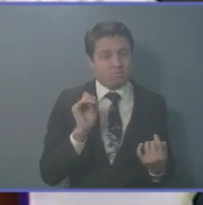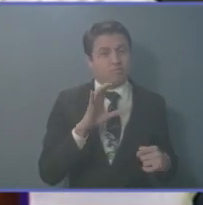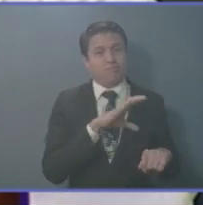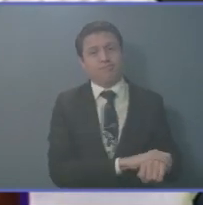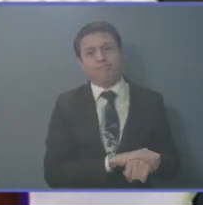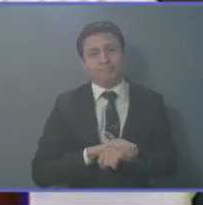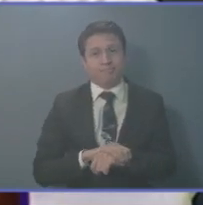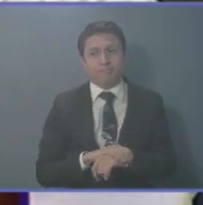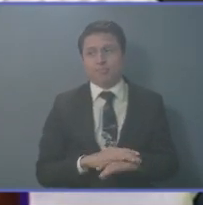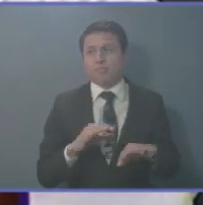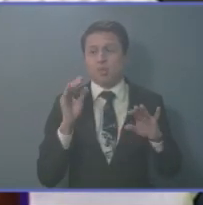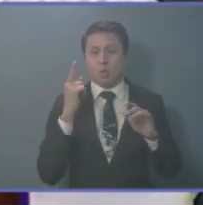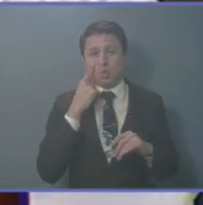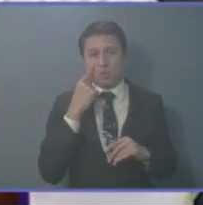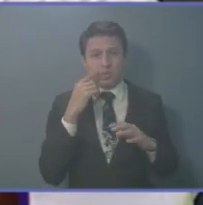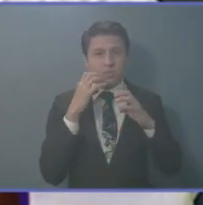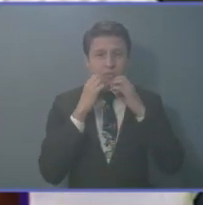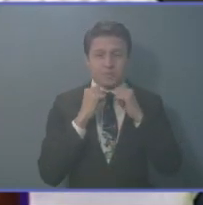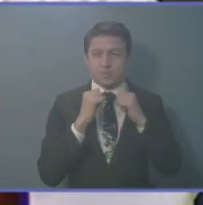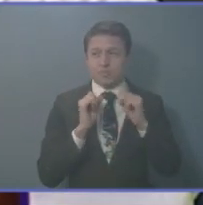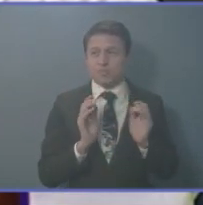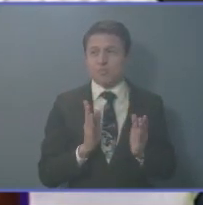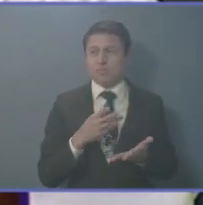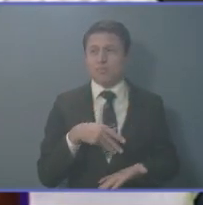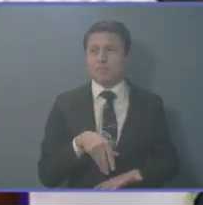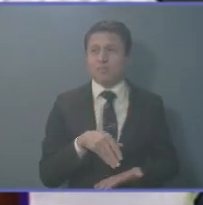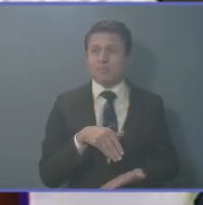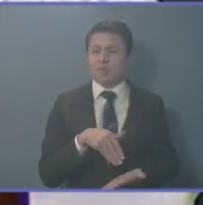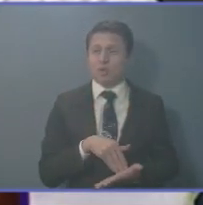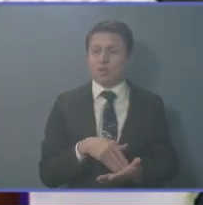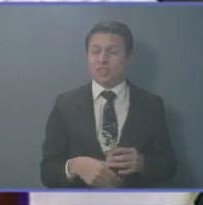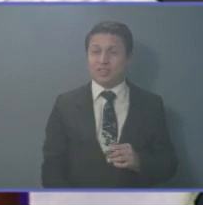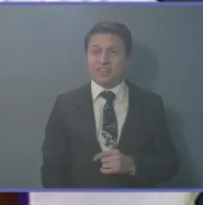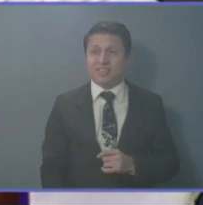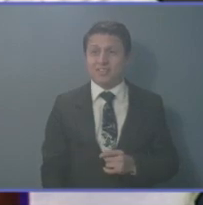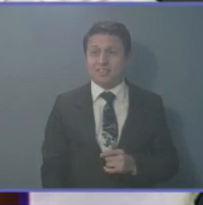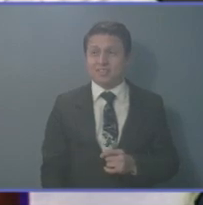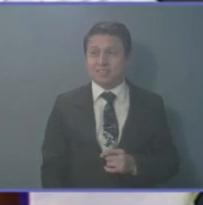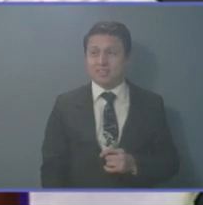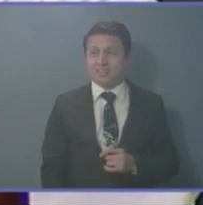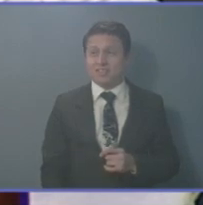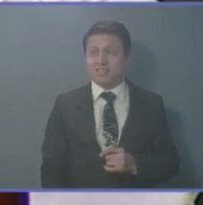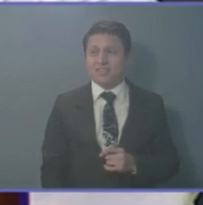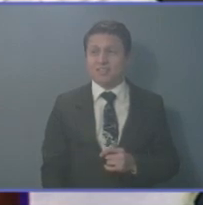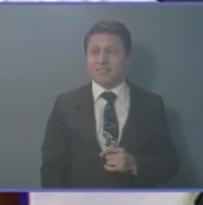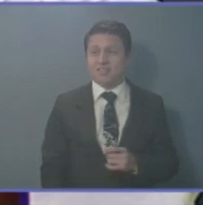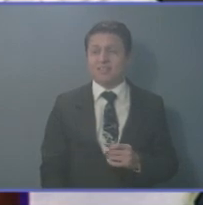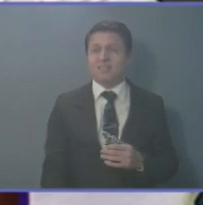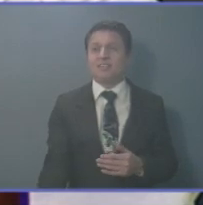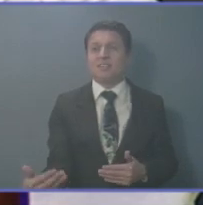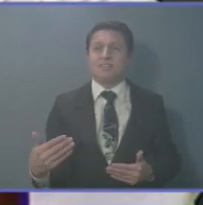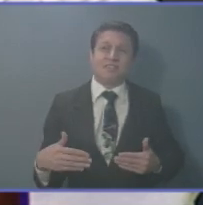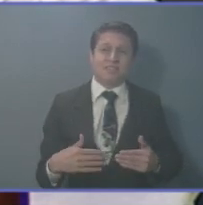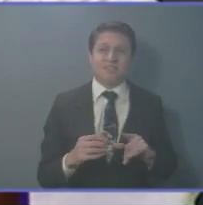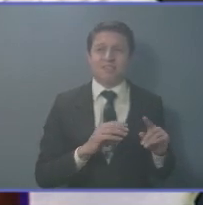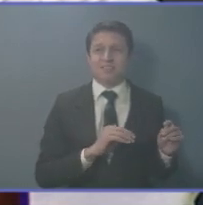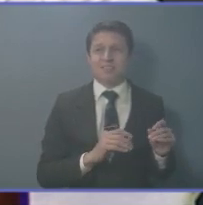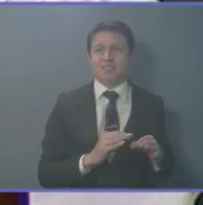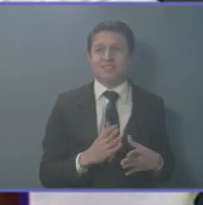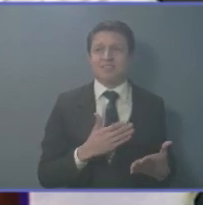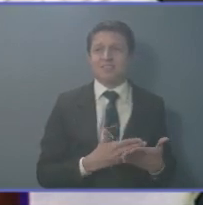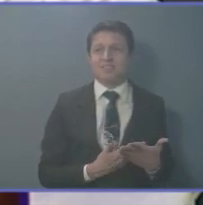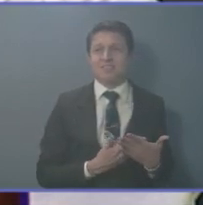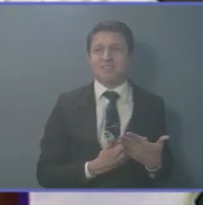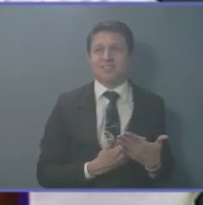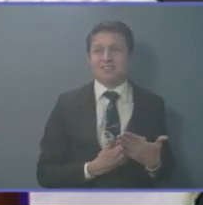persona, al efecto de determinar si presenta síntomas de ser portador del COVID-19, en cuyo caso será ordenado su traslado